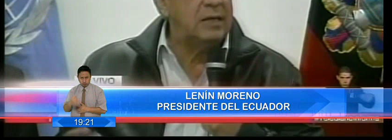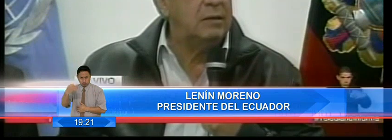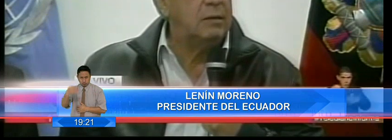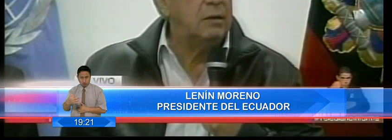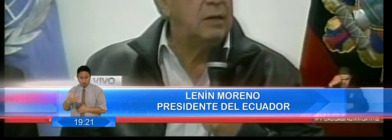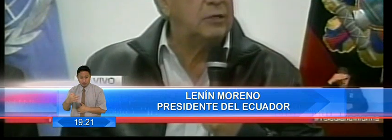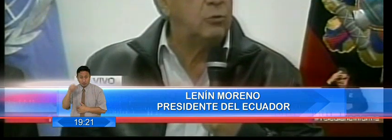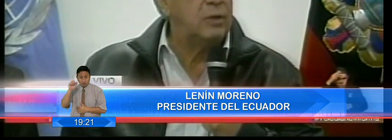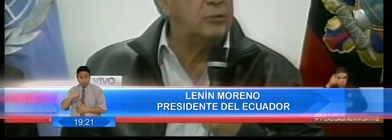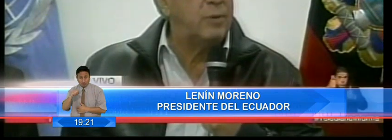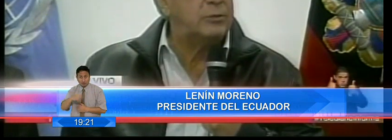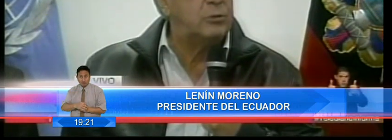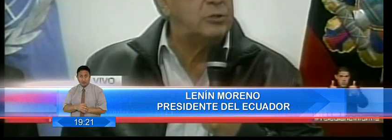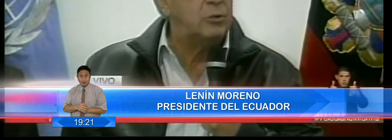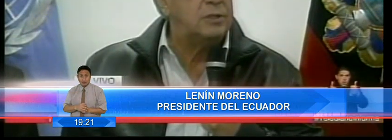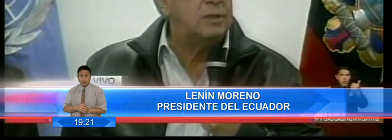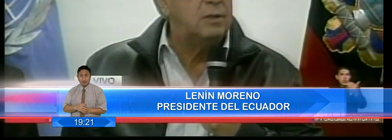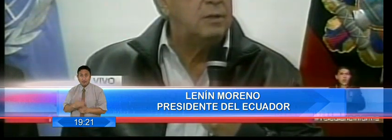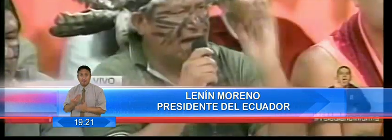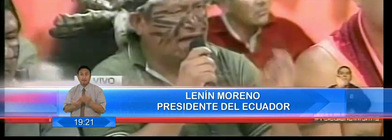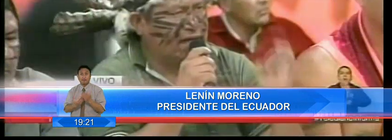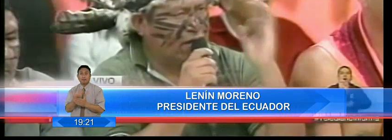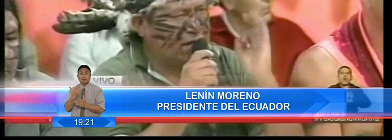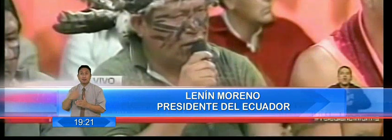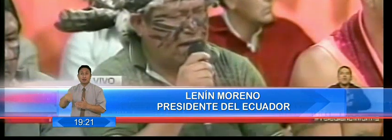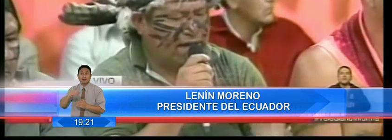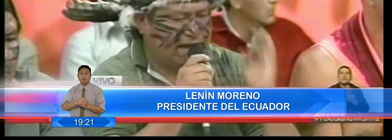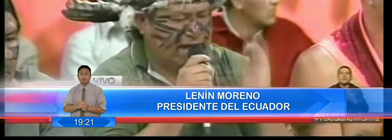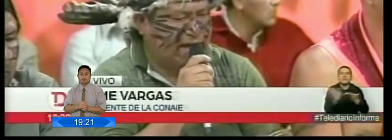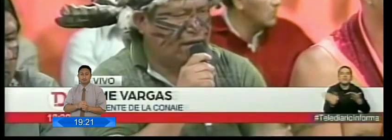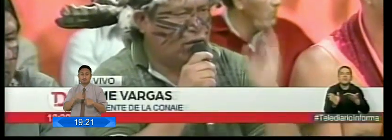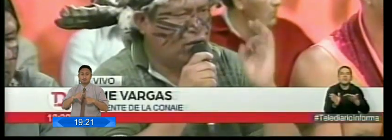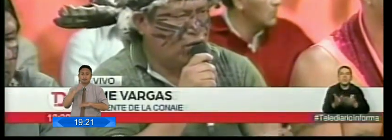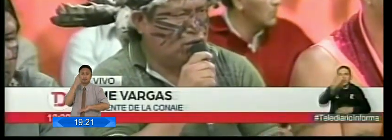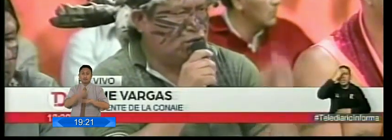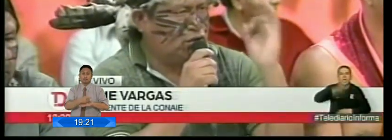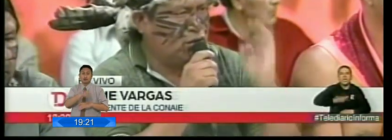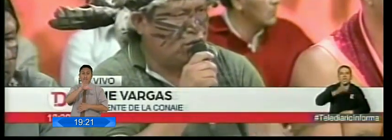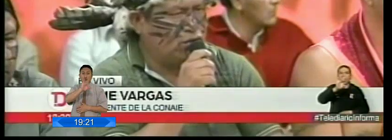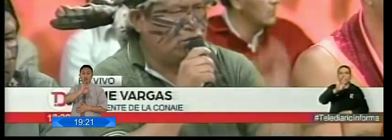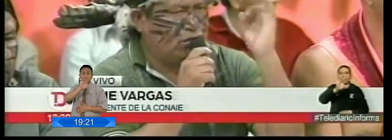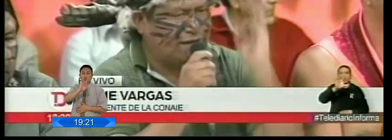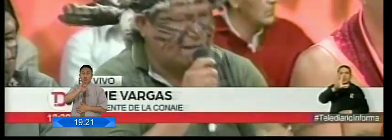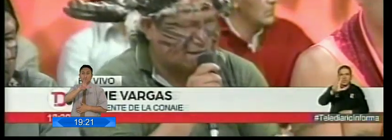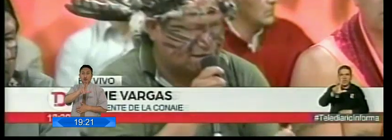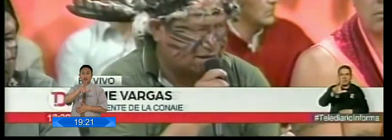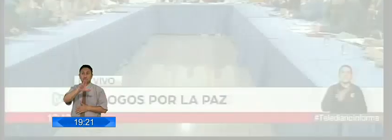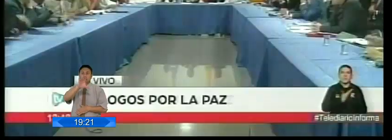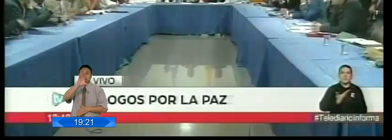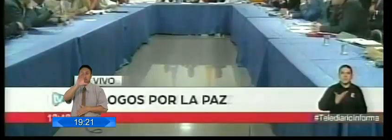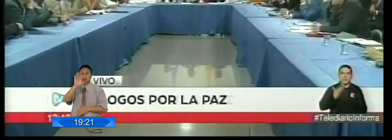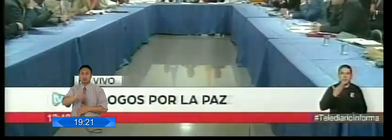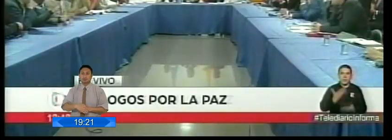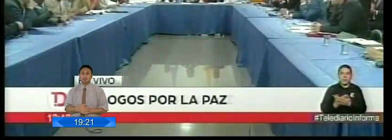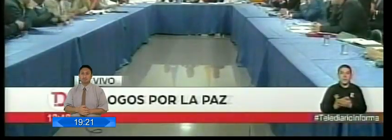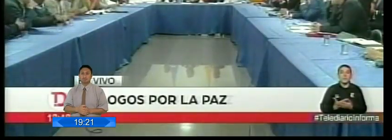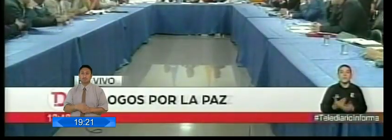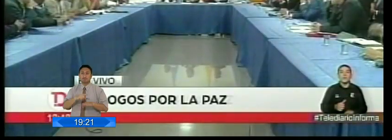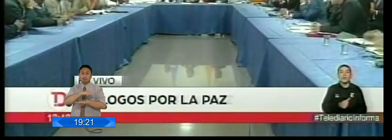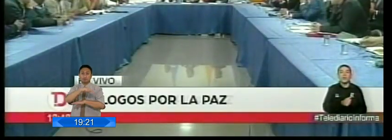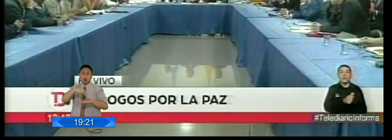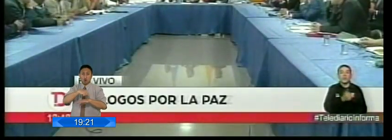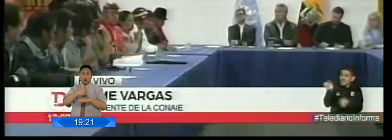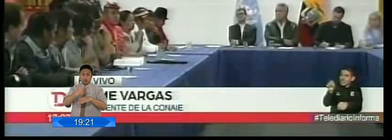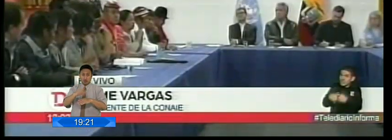generen las nuevas condiciones. La derogatoria del decreto 883. Luego de varias horas de